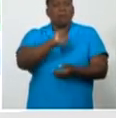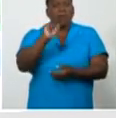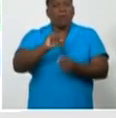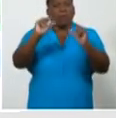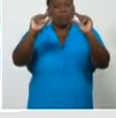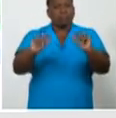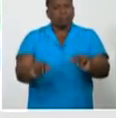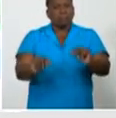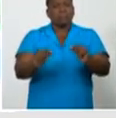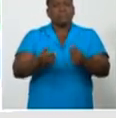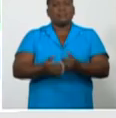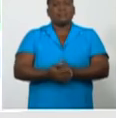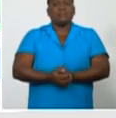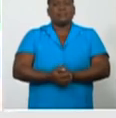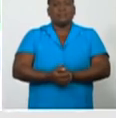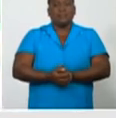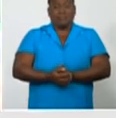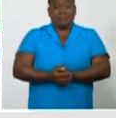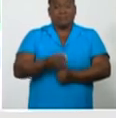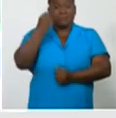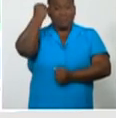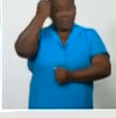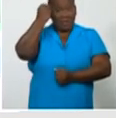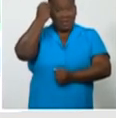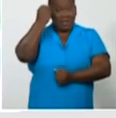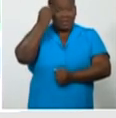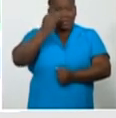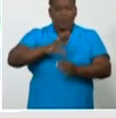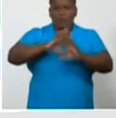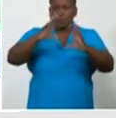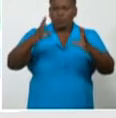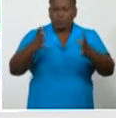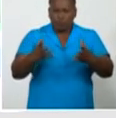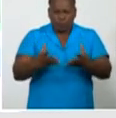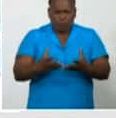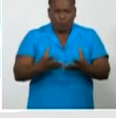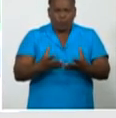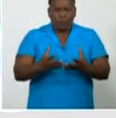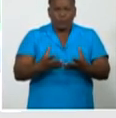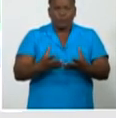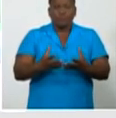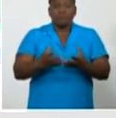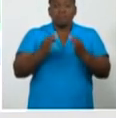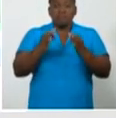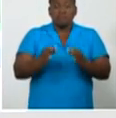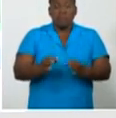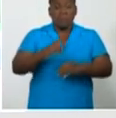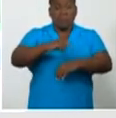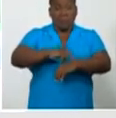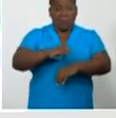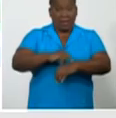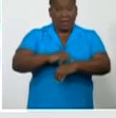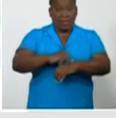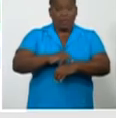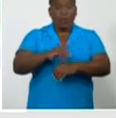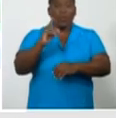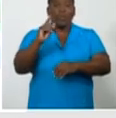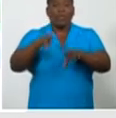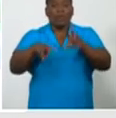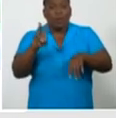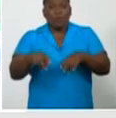revertir, viendo desde todos los puntos de vista, desde el momento del diagnóstico, del